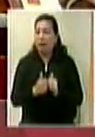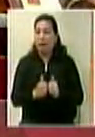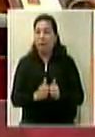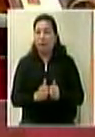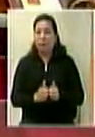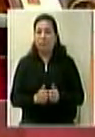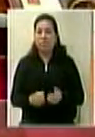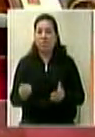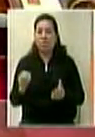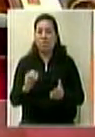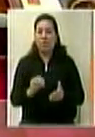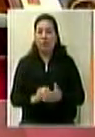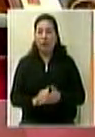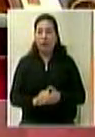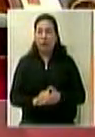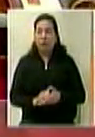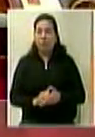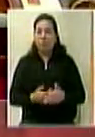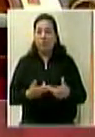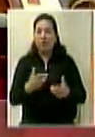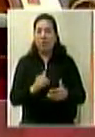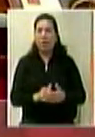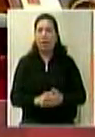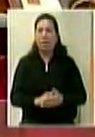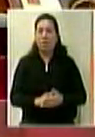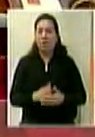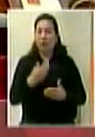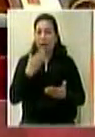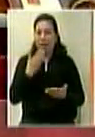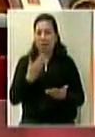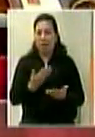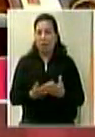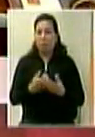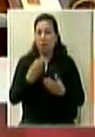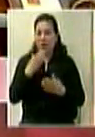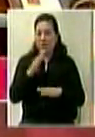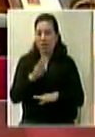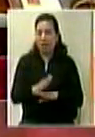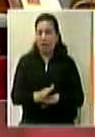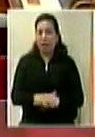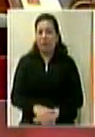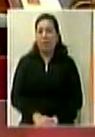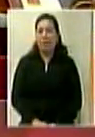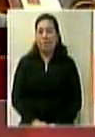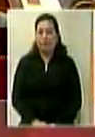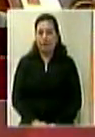la mentalidad hasta para la seguridad ciudadana. Les agradezco, muy buenas tardes.